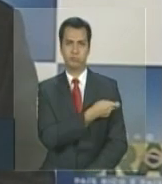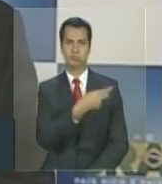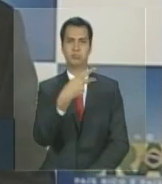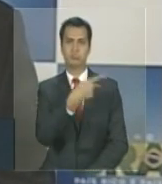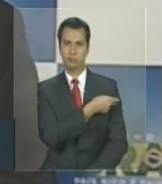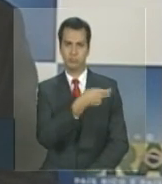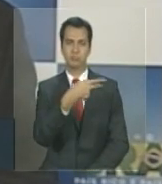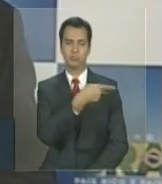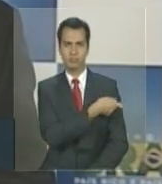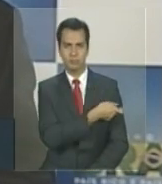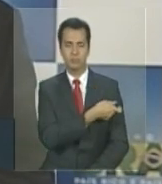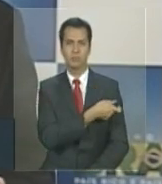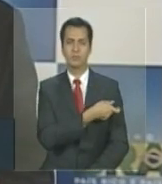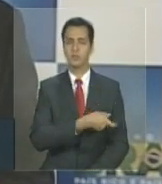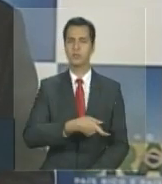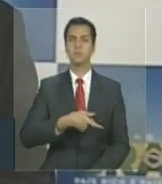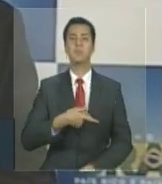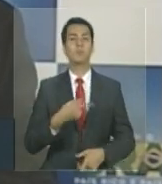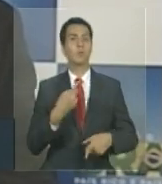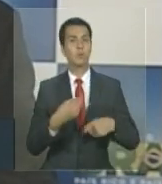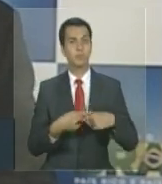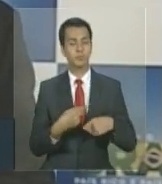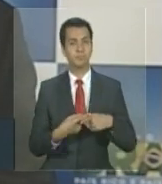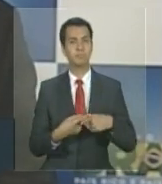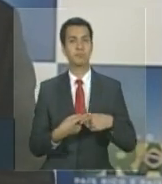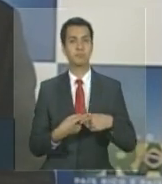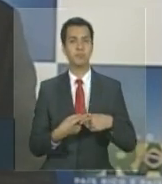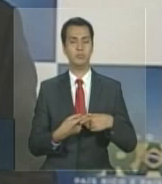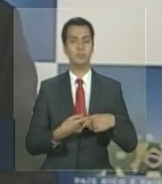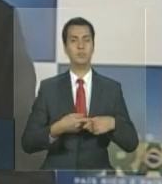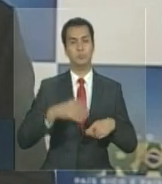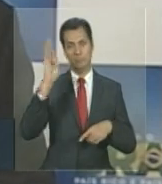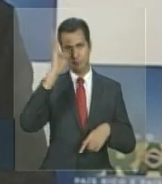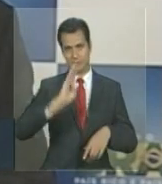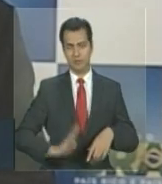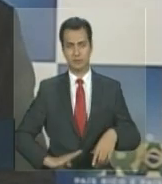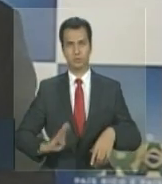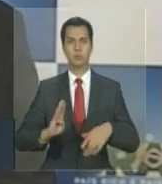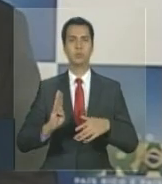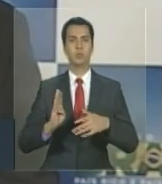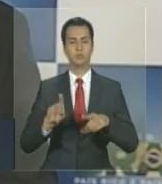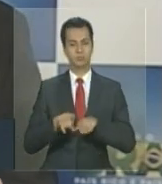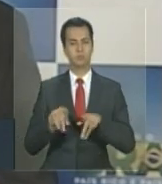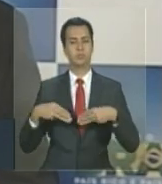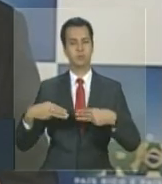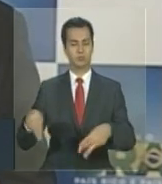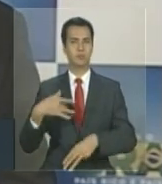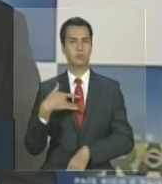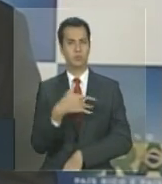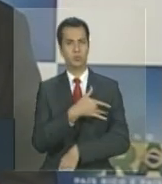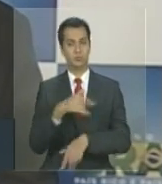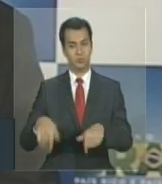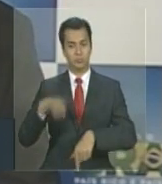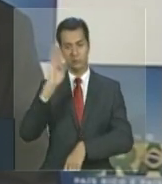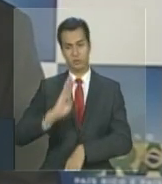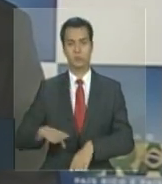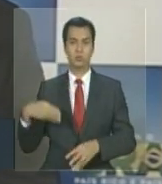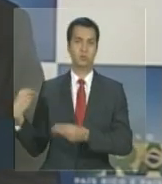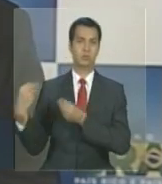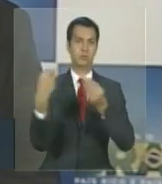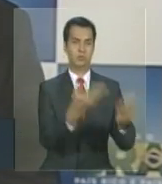con vacinas gracias a la donación del gobierno y Ministerio de Salud de